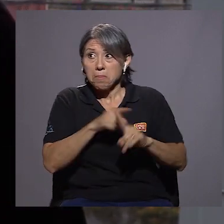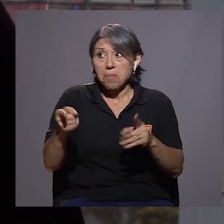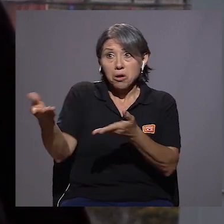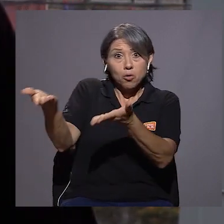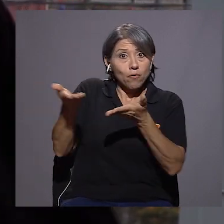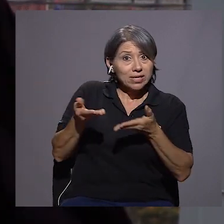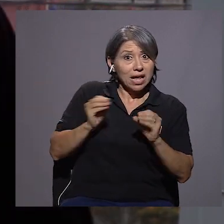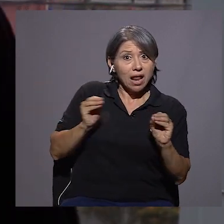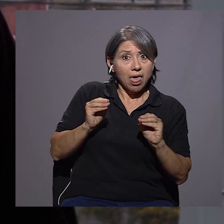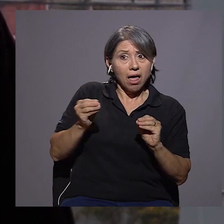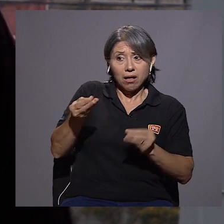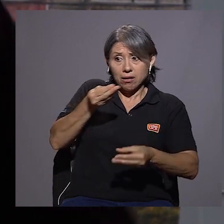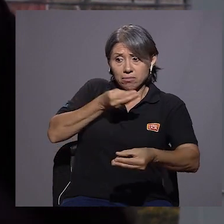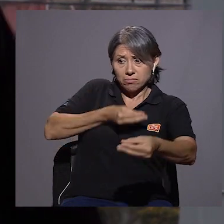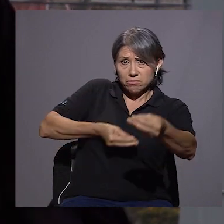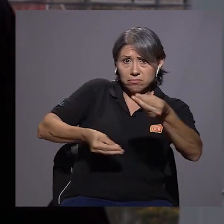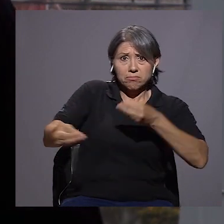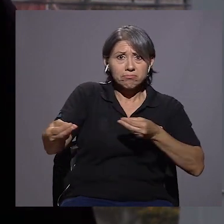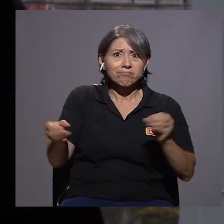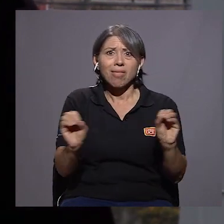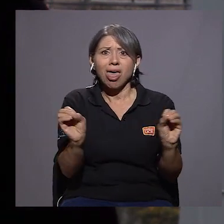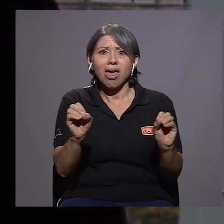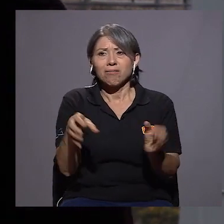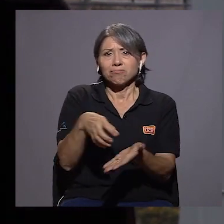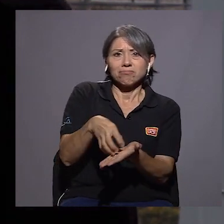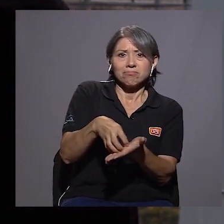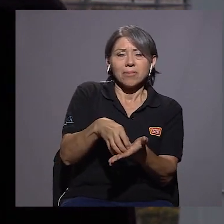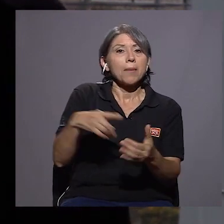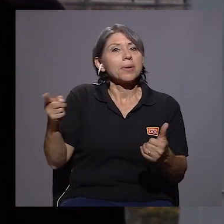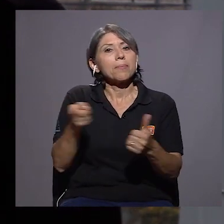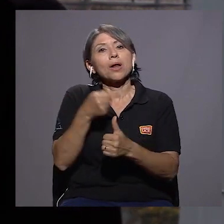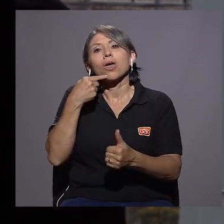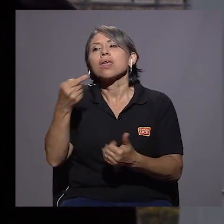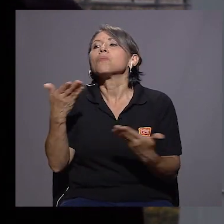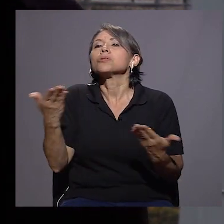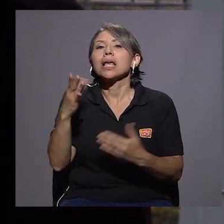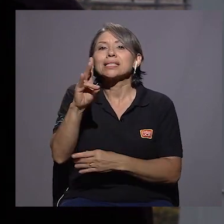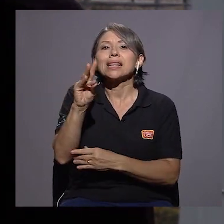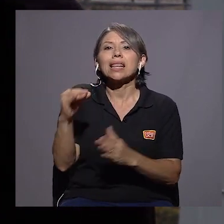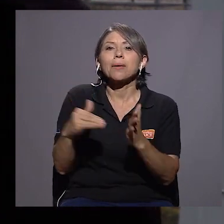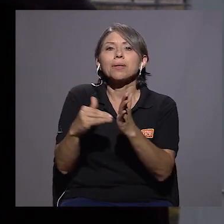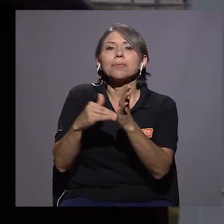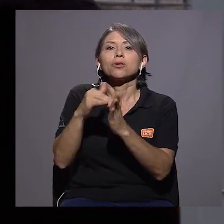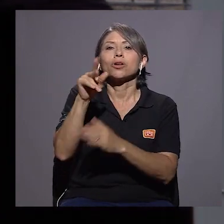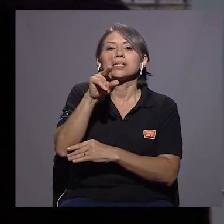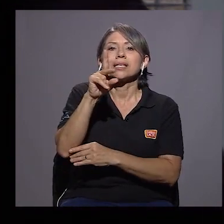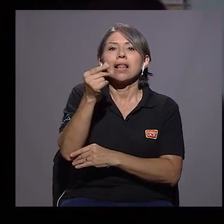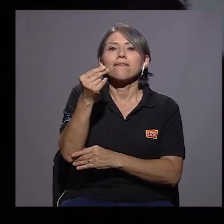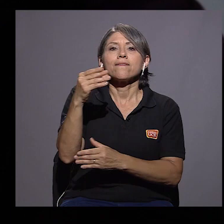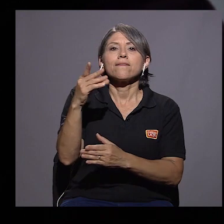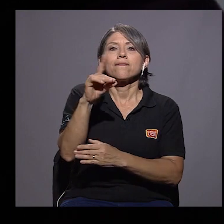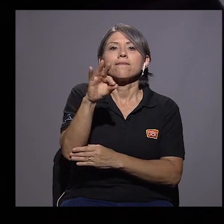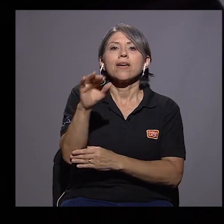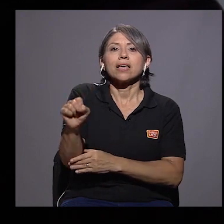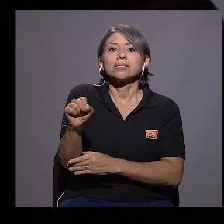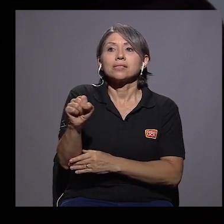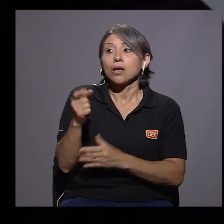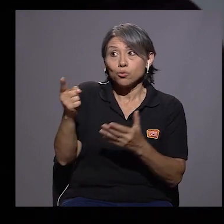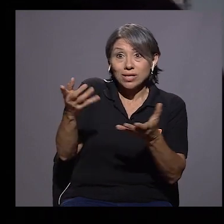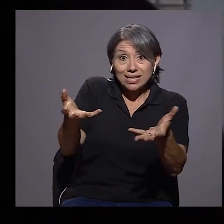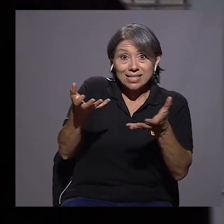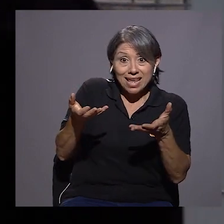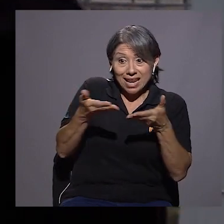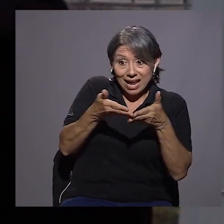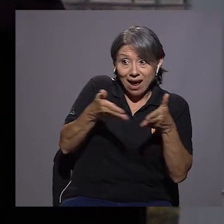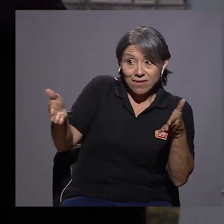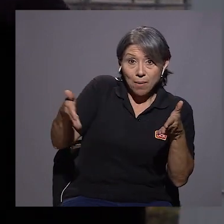y una negociación no es nada dar a cambio, es deme que te diré. Lo primero que dijimos, en ese momento eran los 70 millones del FES. Bueno, ¿quieren que le abramos un carril? ¿Cuántos